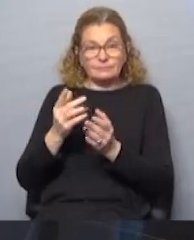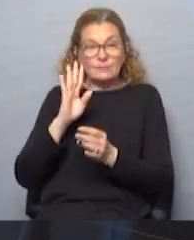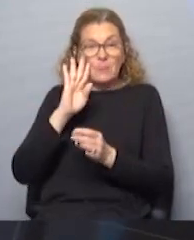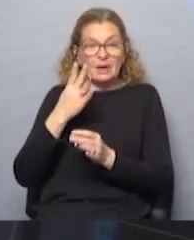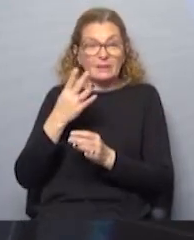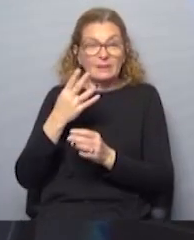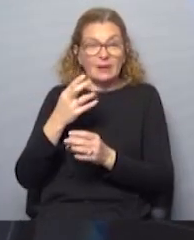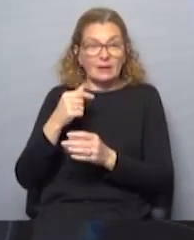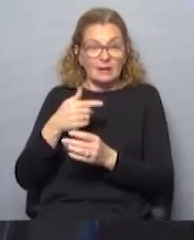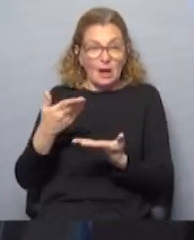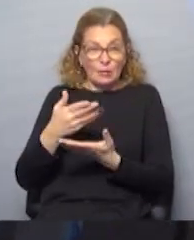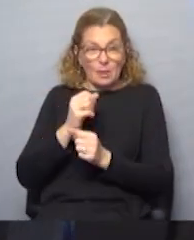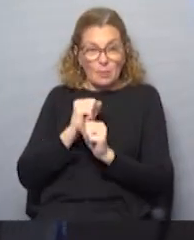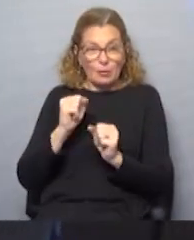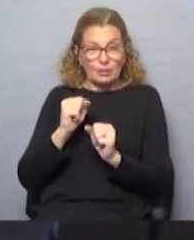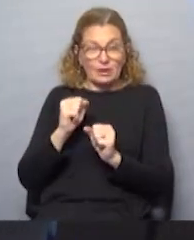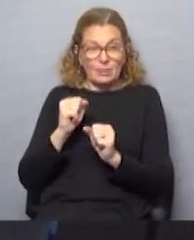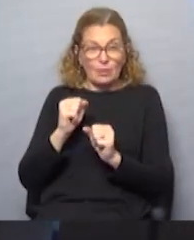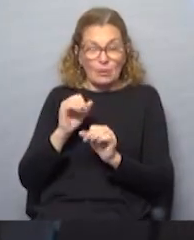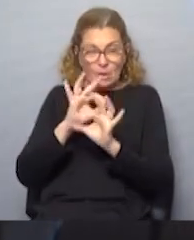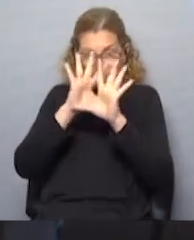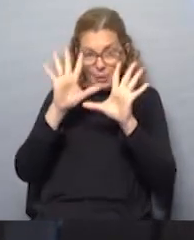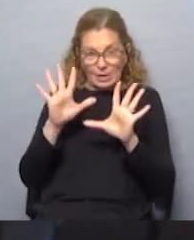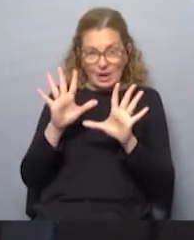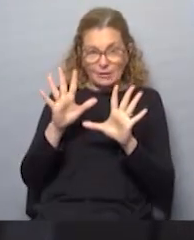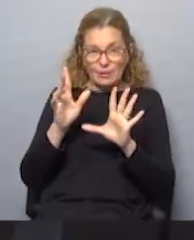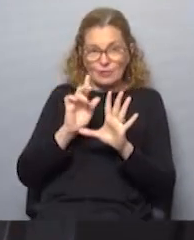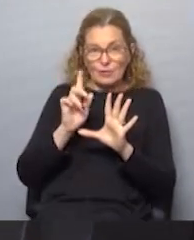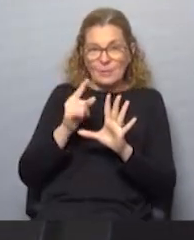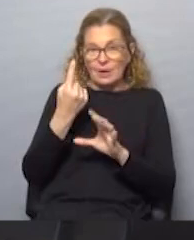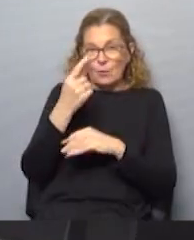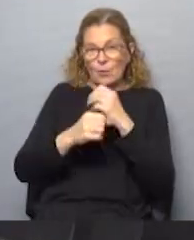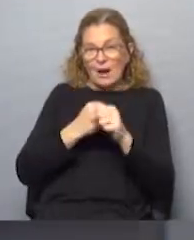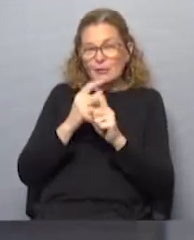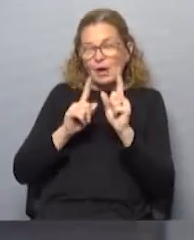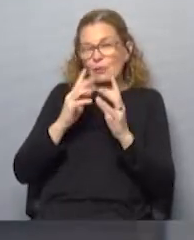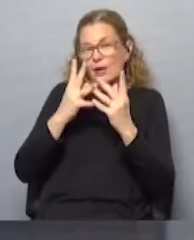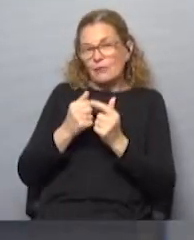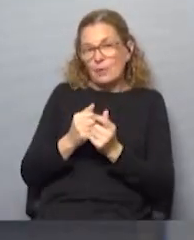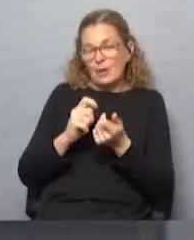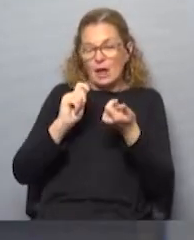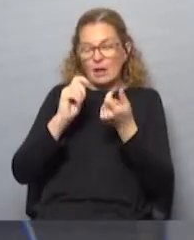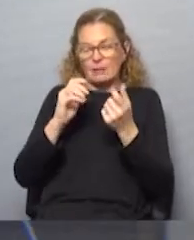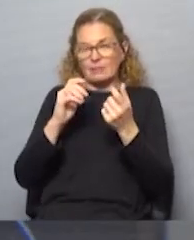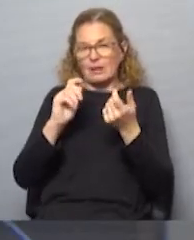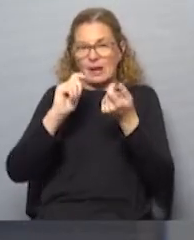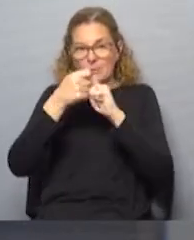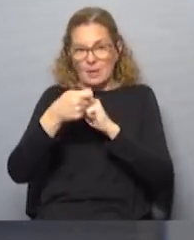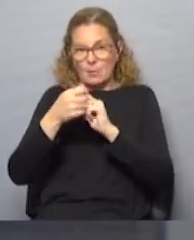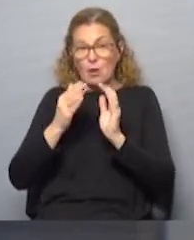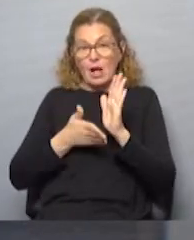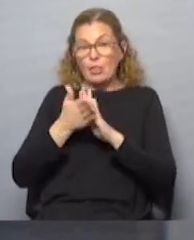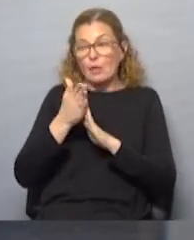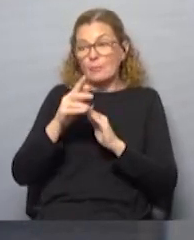razonable que el momento digamos de dar señales claras de no para que en un año de alguna forma pasáramos de la noche a la mañana a donde queremos ir